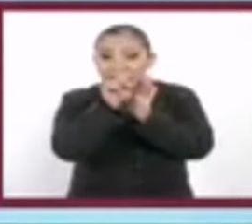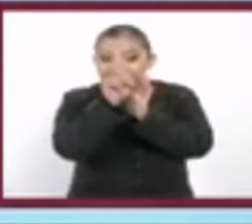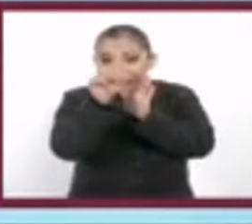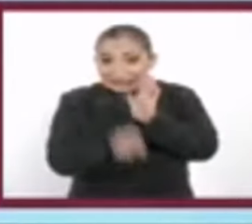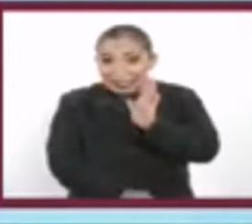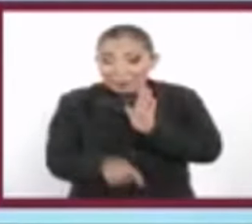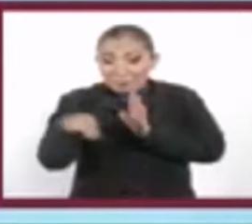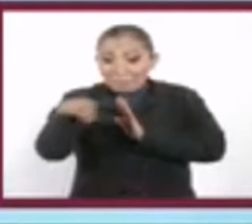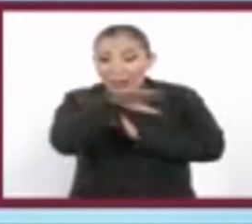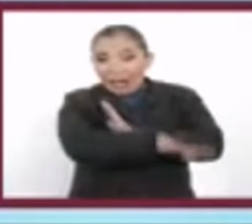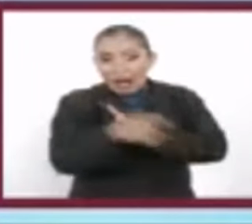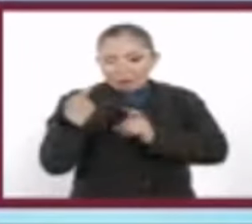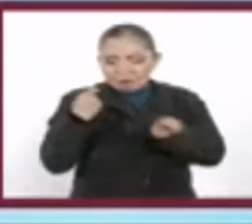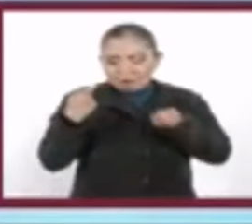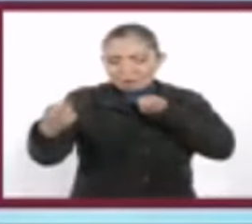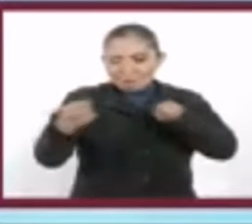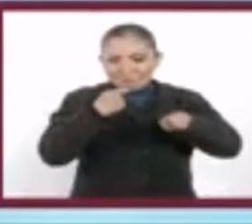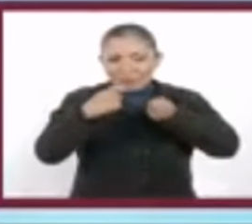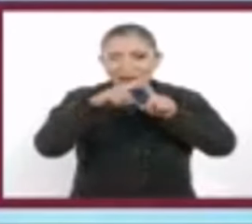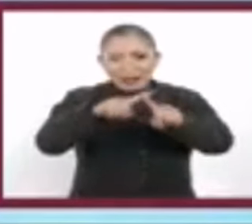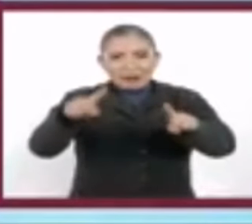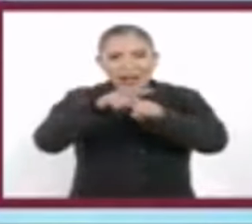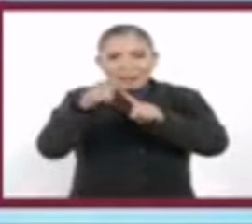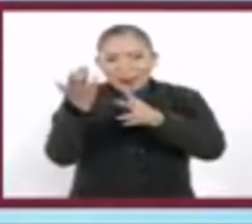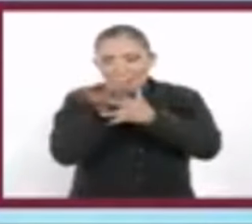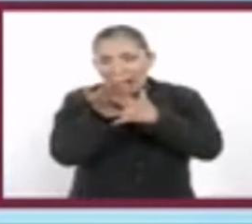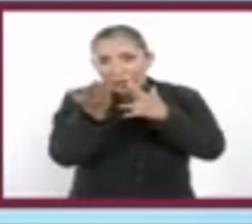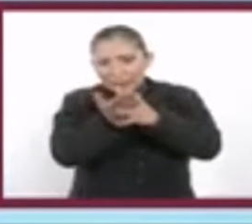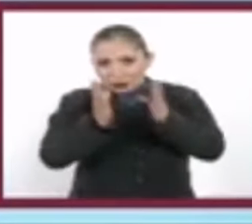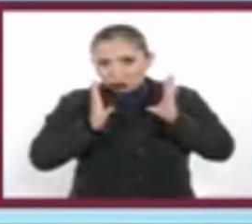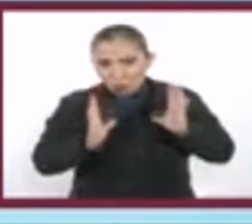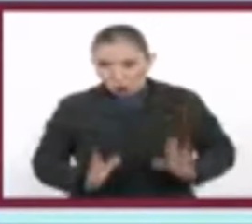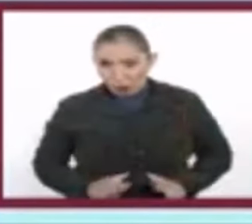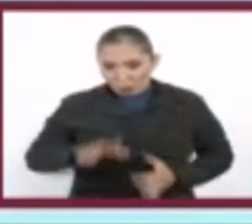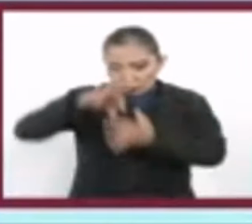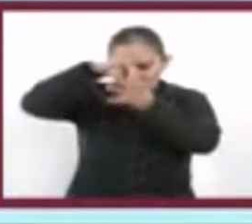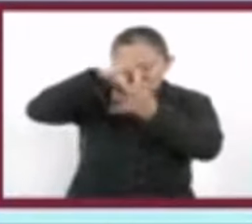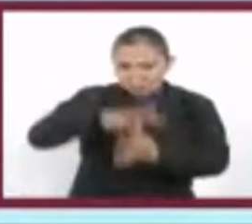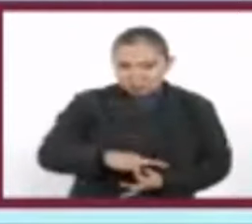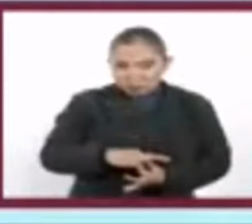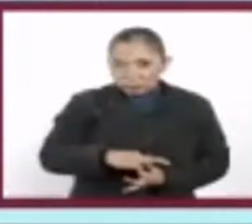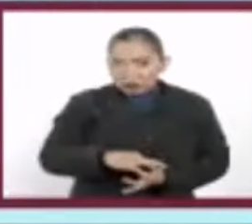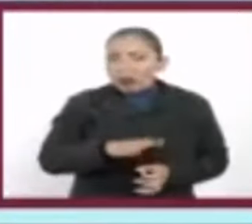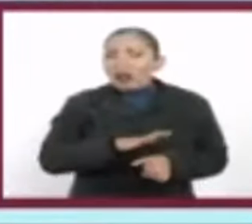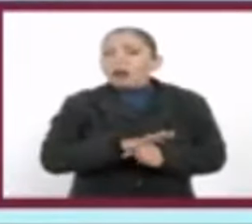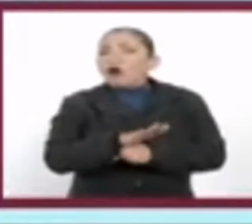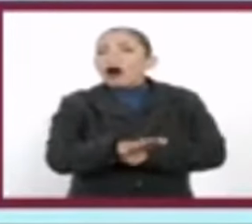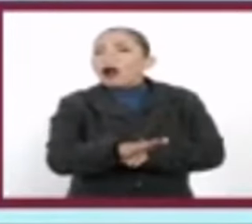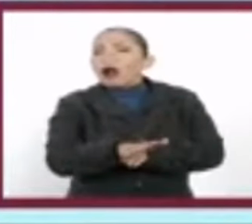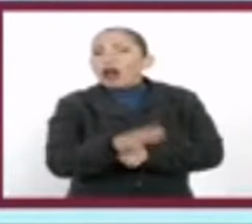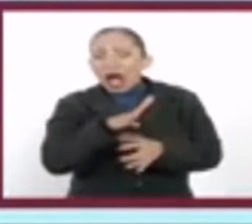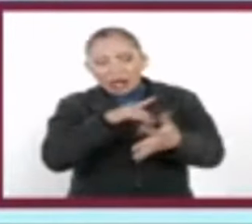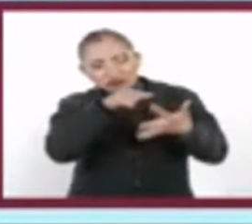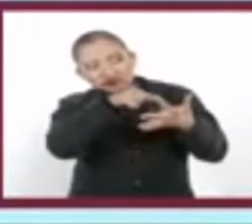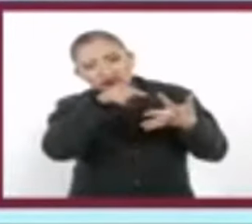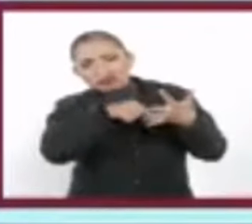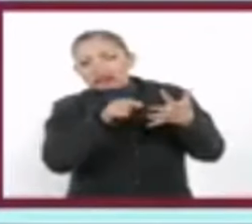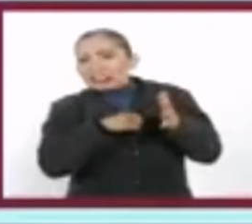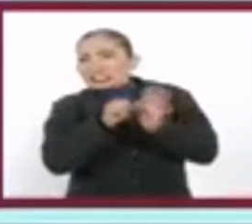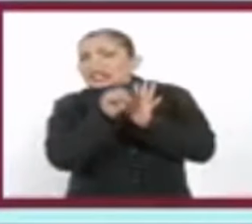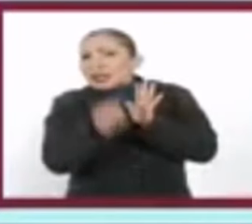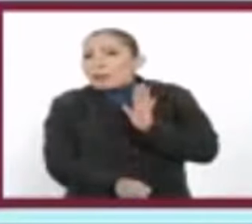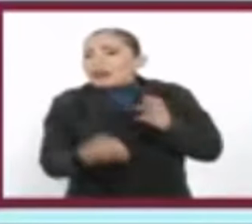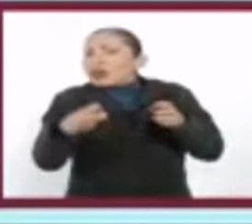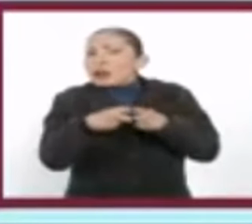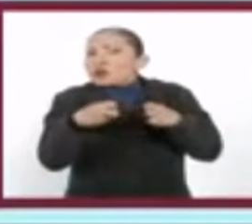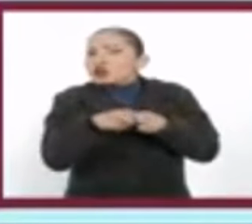controla todas las actividades de las diversas partes del organismo. ¿Qué órganos forman parte del sistema